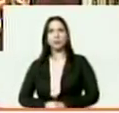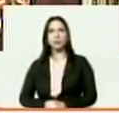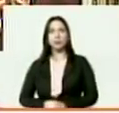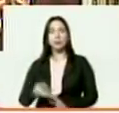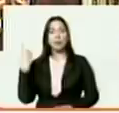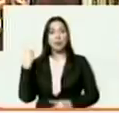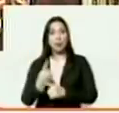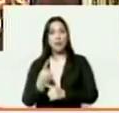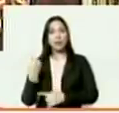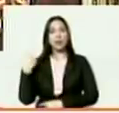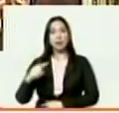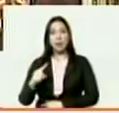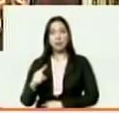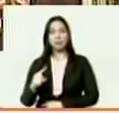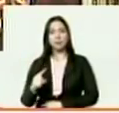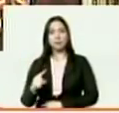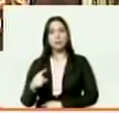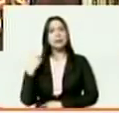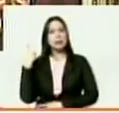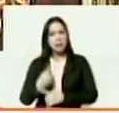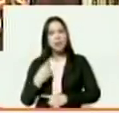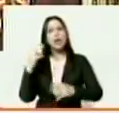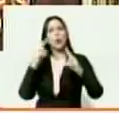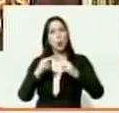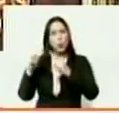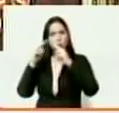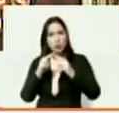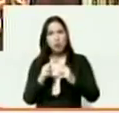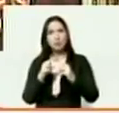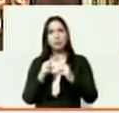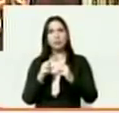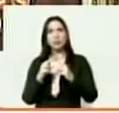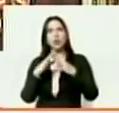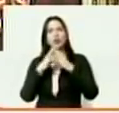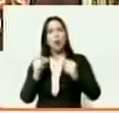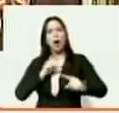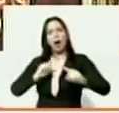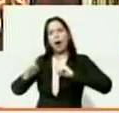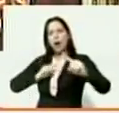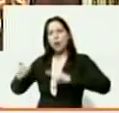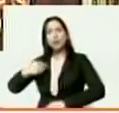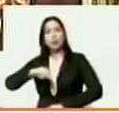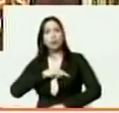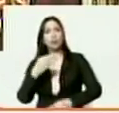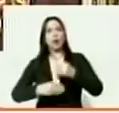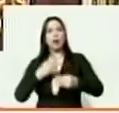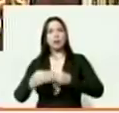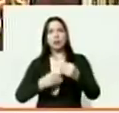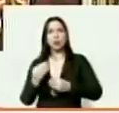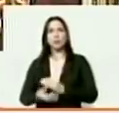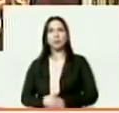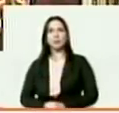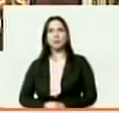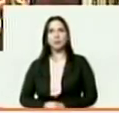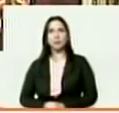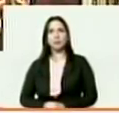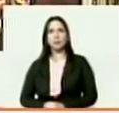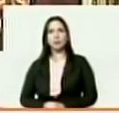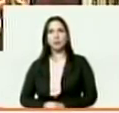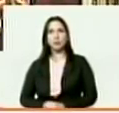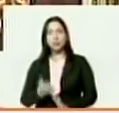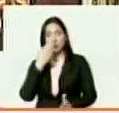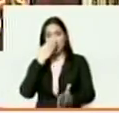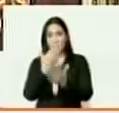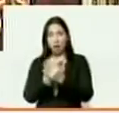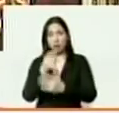debería tener, debería conocer todas las acciones que estamos haciendo ante la